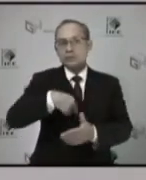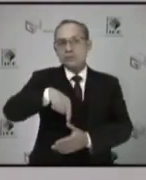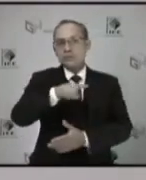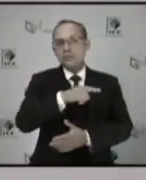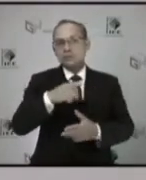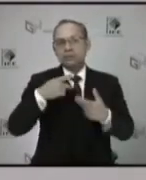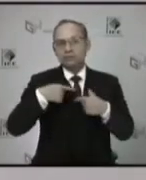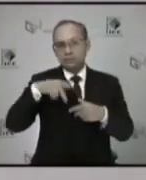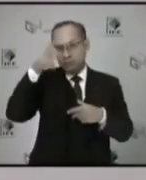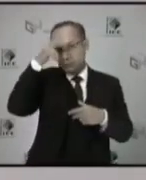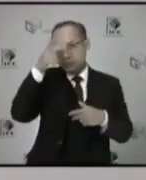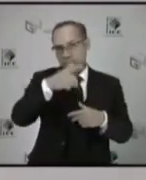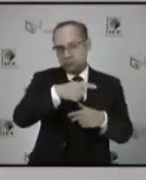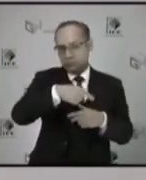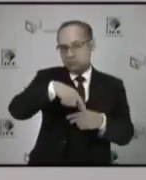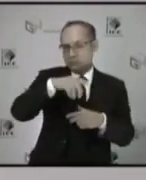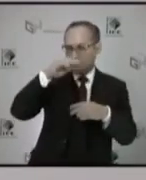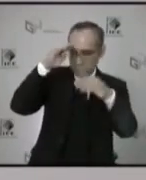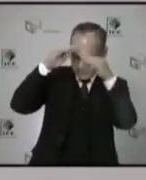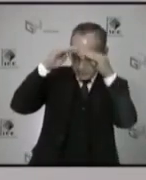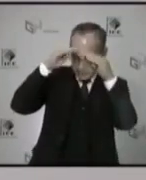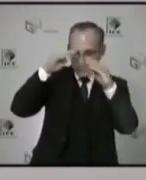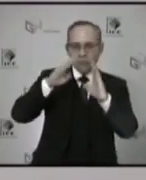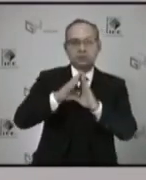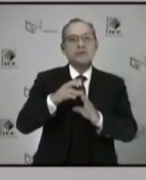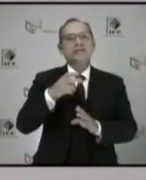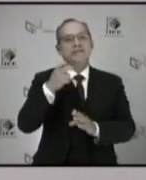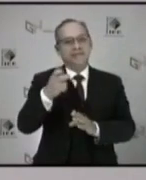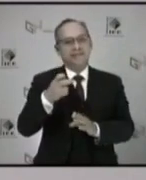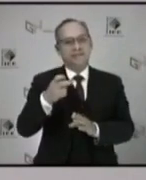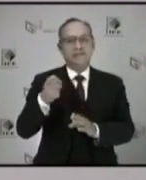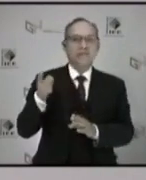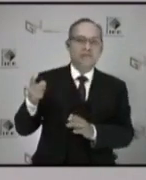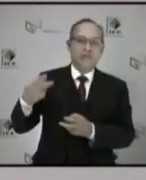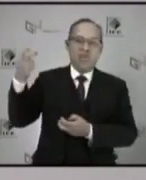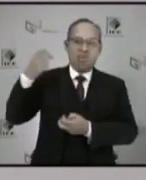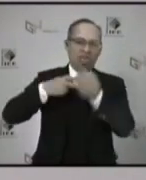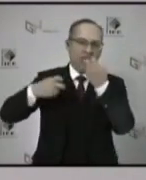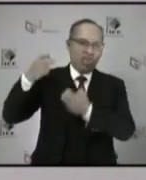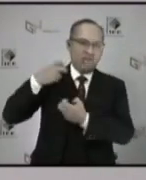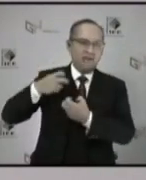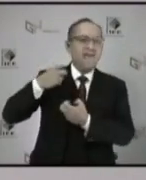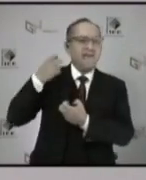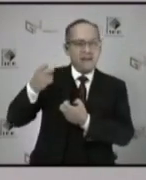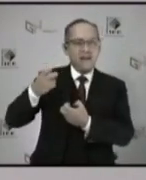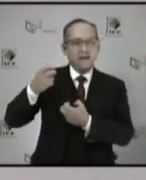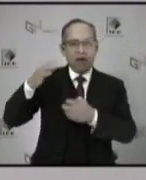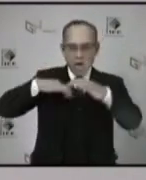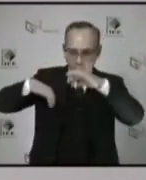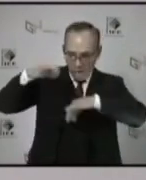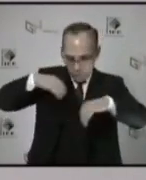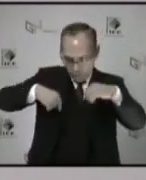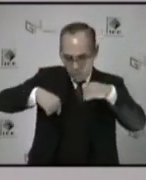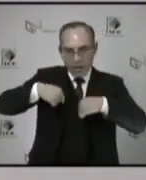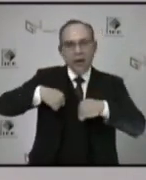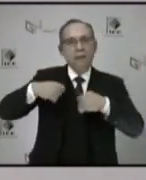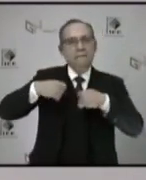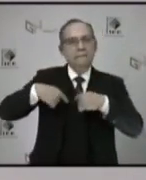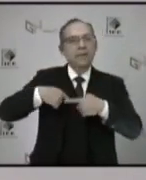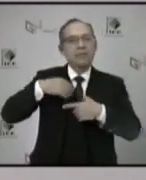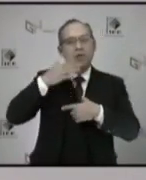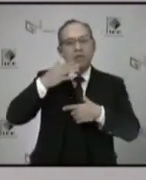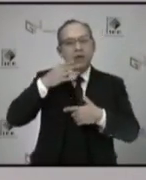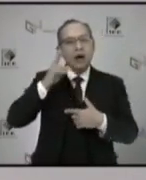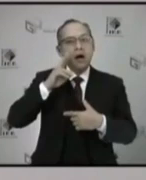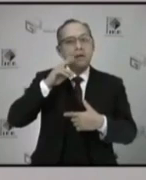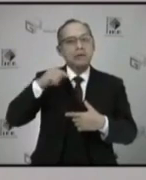afán de crítica, ese hurgar en mi basurero para encontrar cualquier cosa